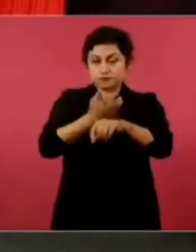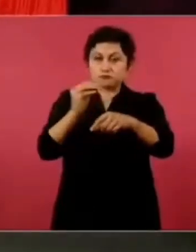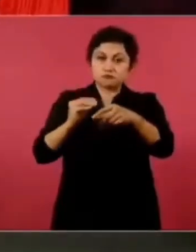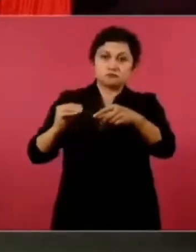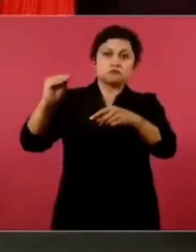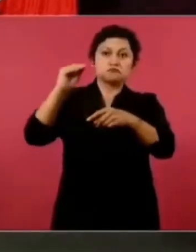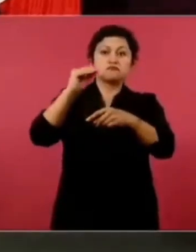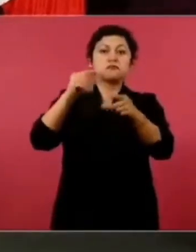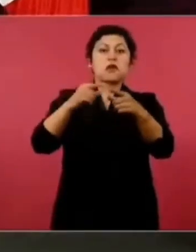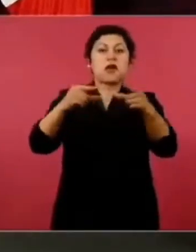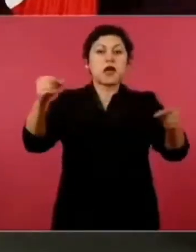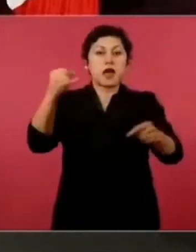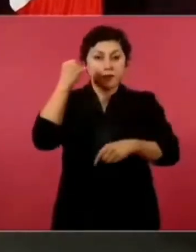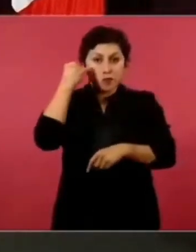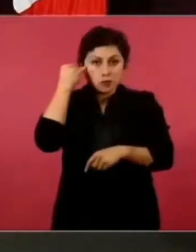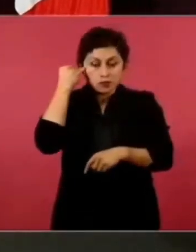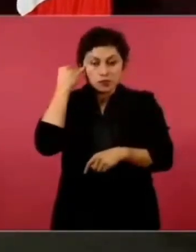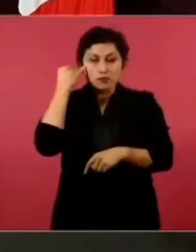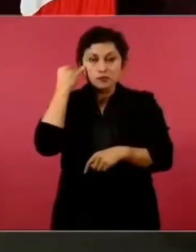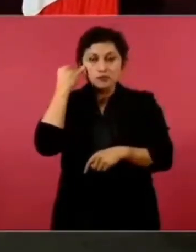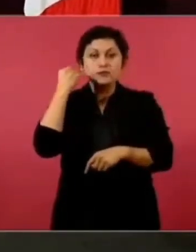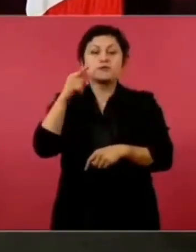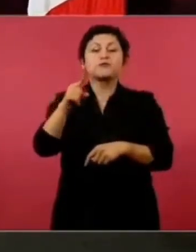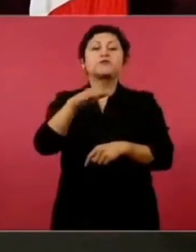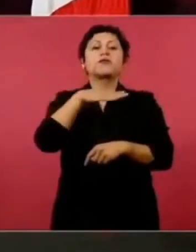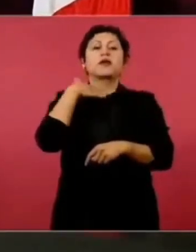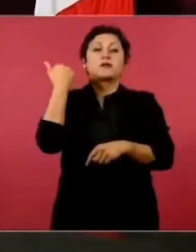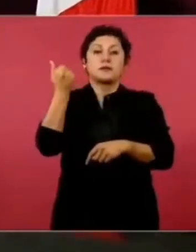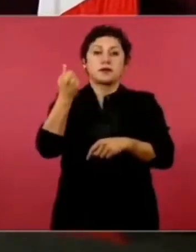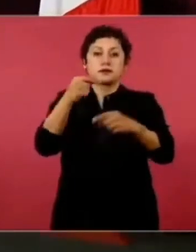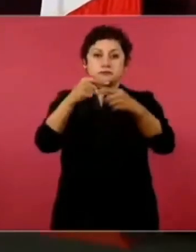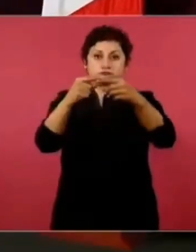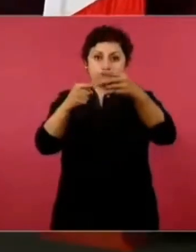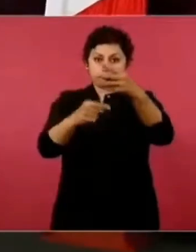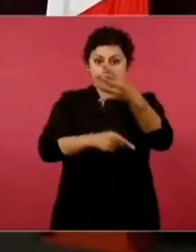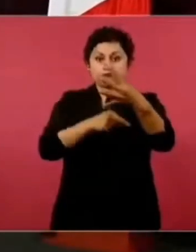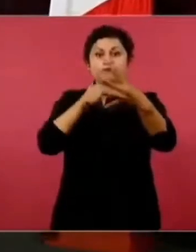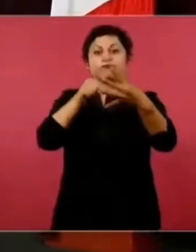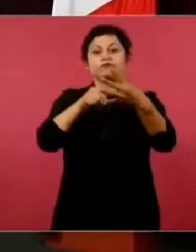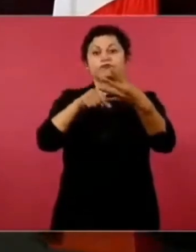Japón y Alemania.